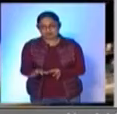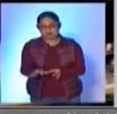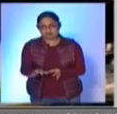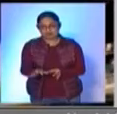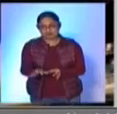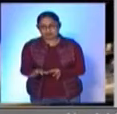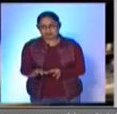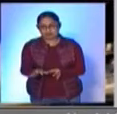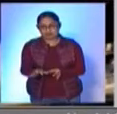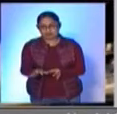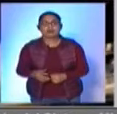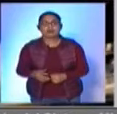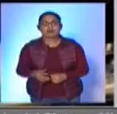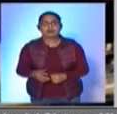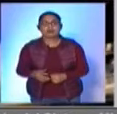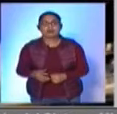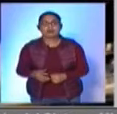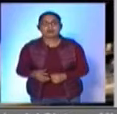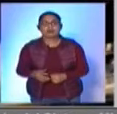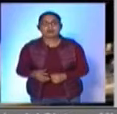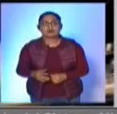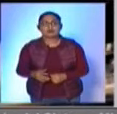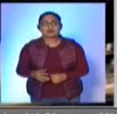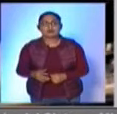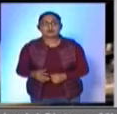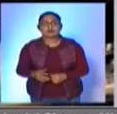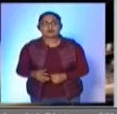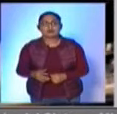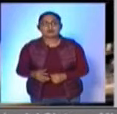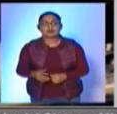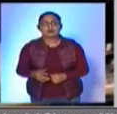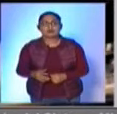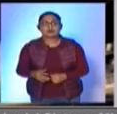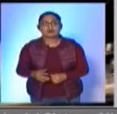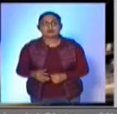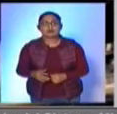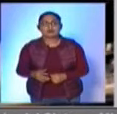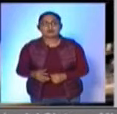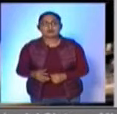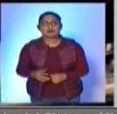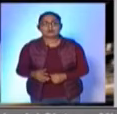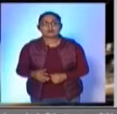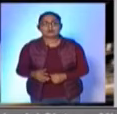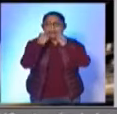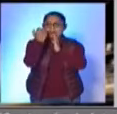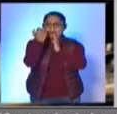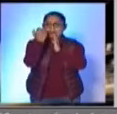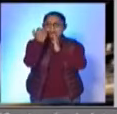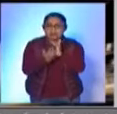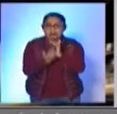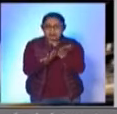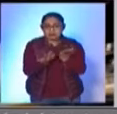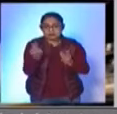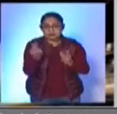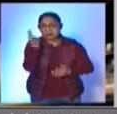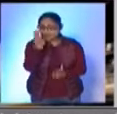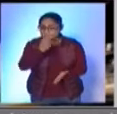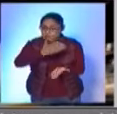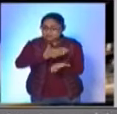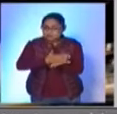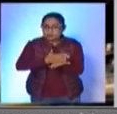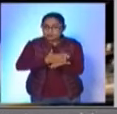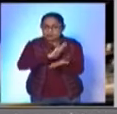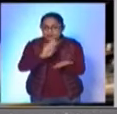lo anterior es porque se necesita reducir la movilidad de las personas y con ello romper la cadena de contagios. Por ello